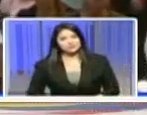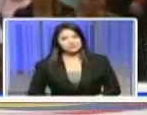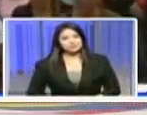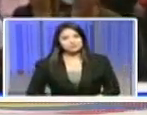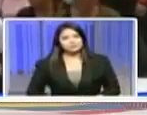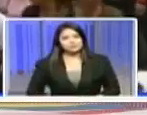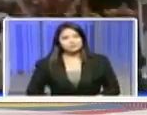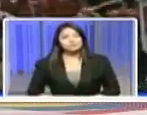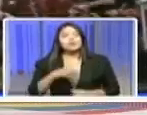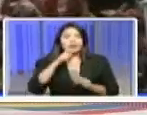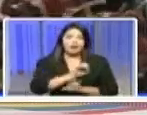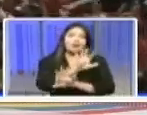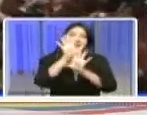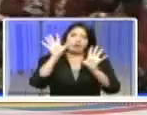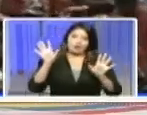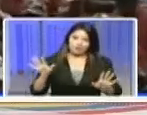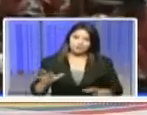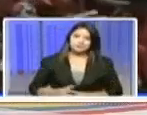Claro está,